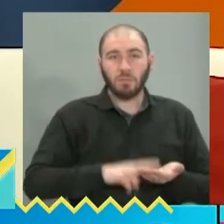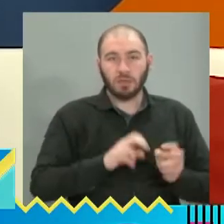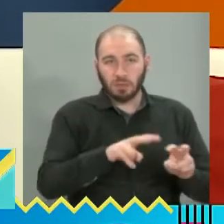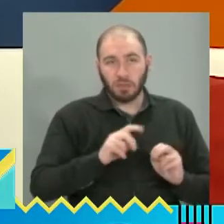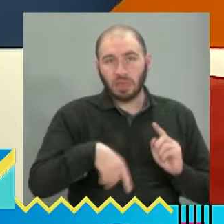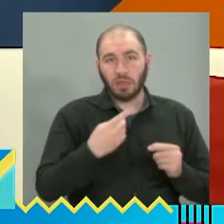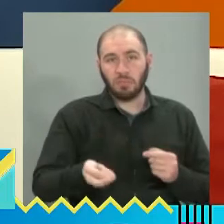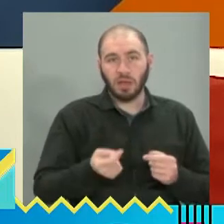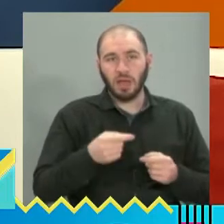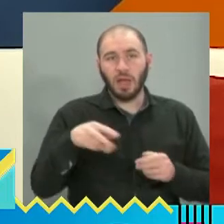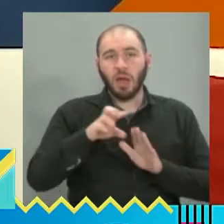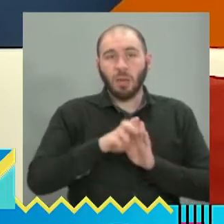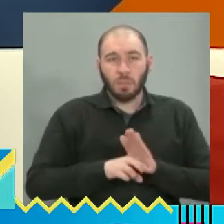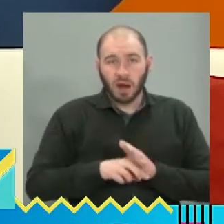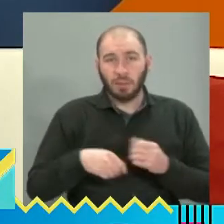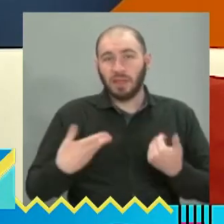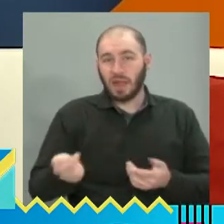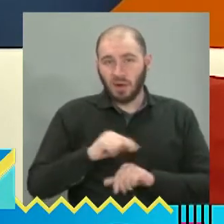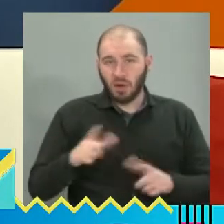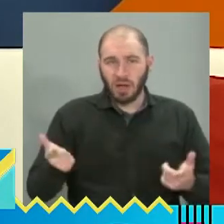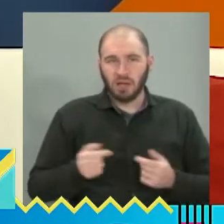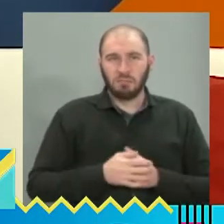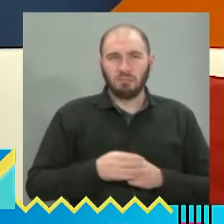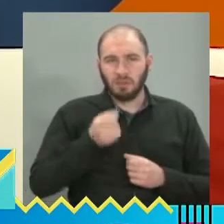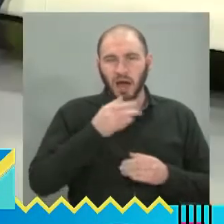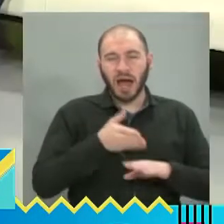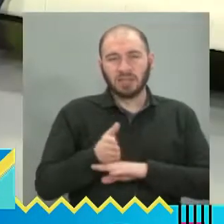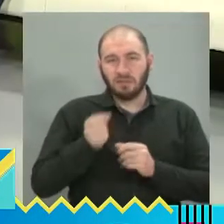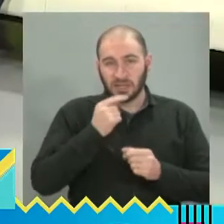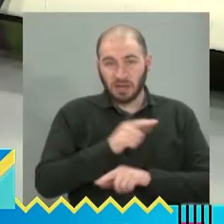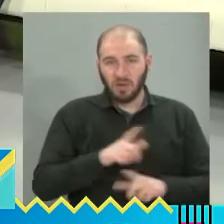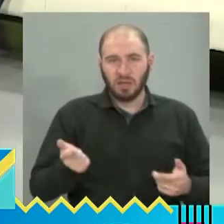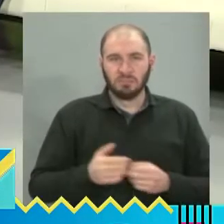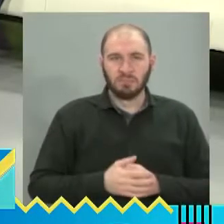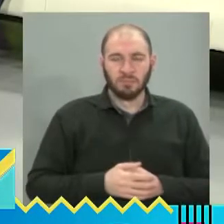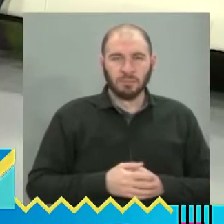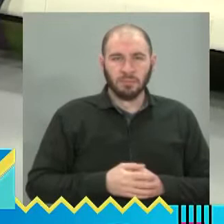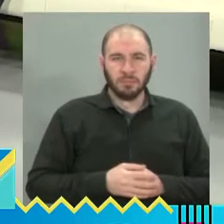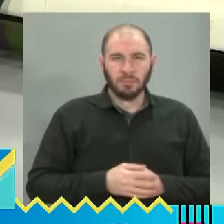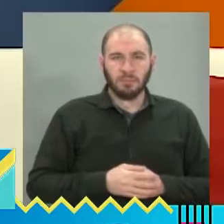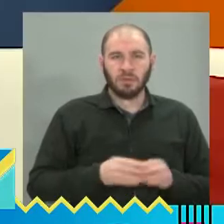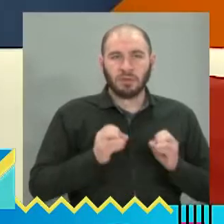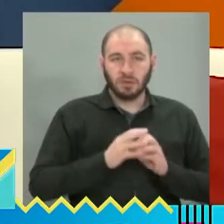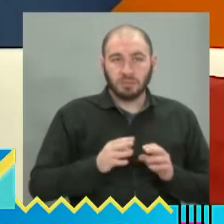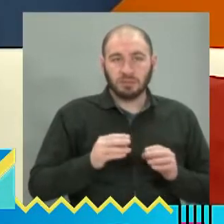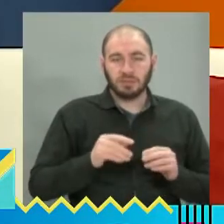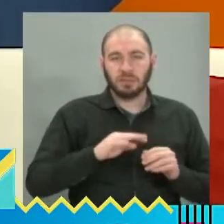después no vuelve a los programas, como estamos hablando, a facilitar el acceso, empieza el